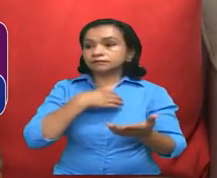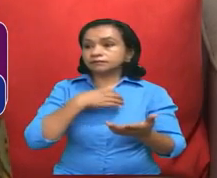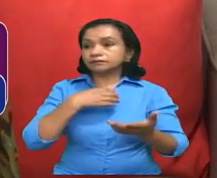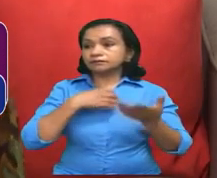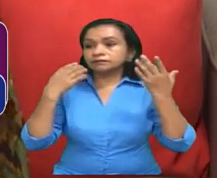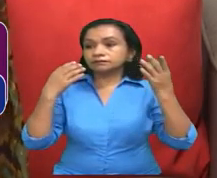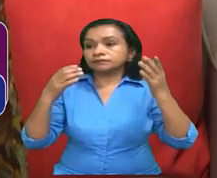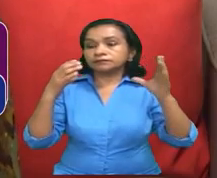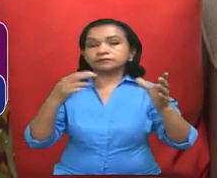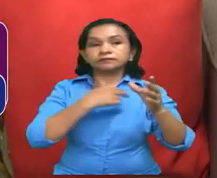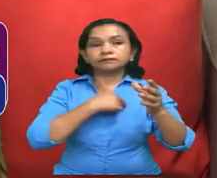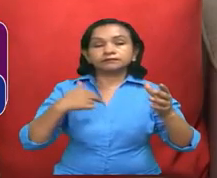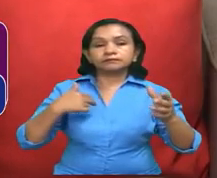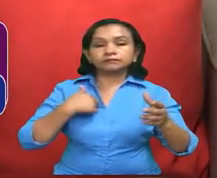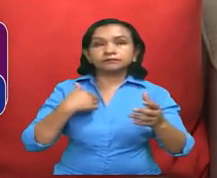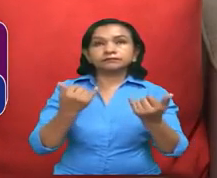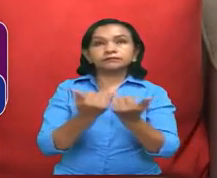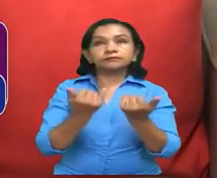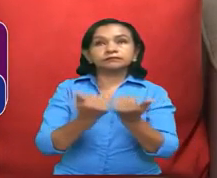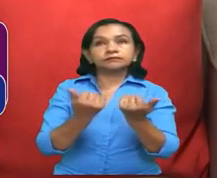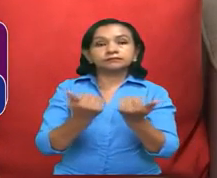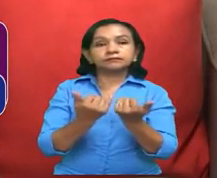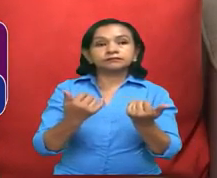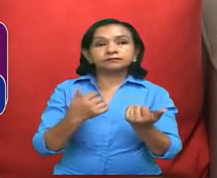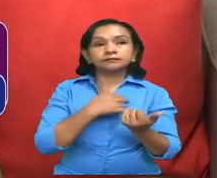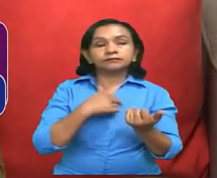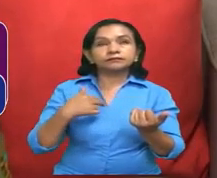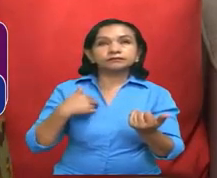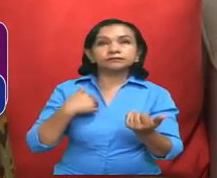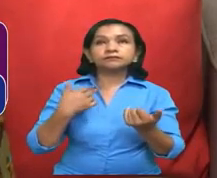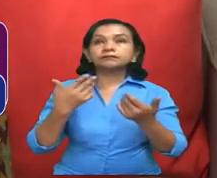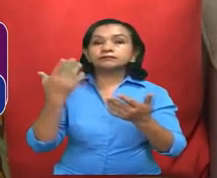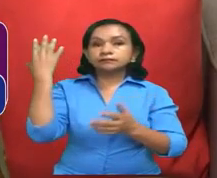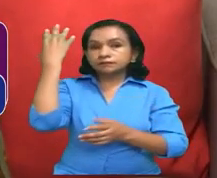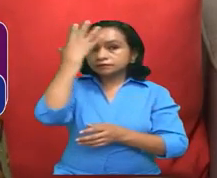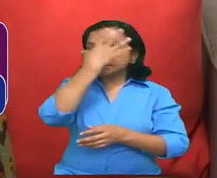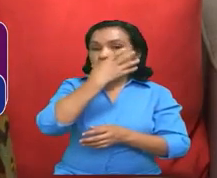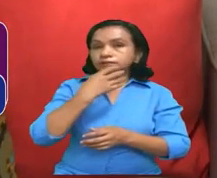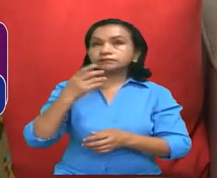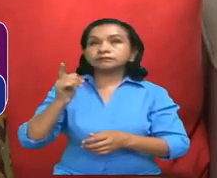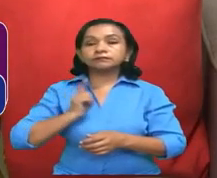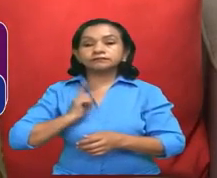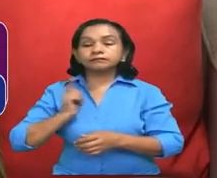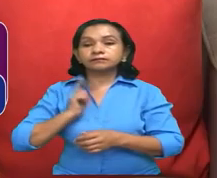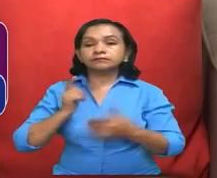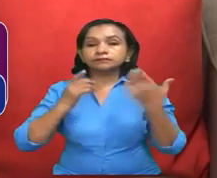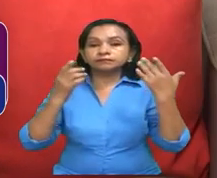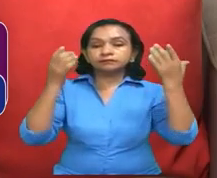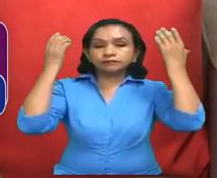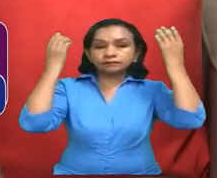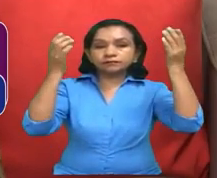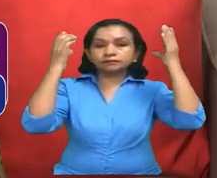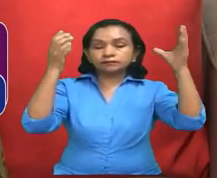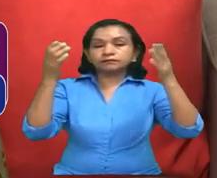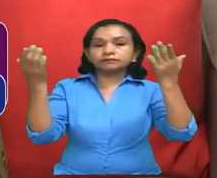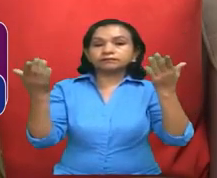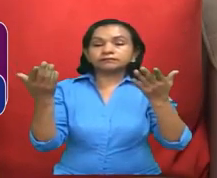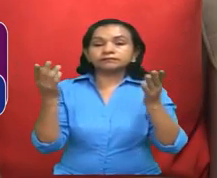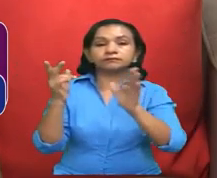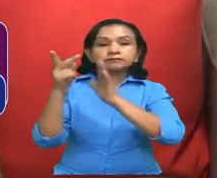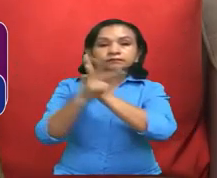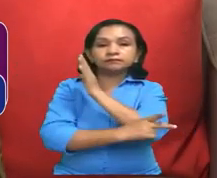eventos como este que permitan el desarrollo de nuestro país de manera integral, pues porque, como bien decía el embajador de Venezuela,